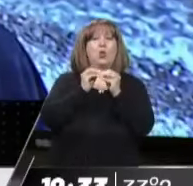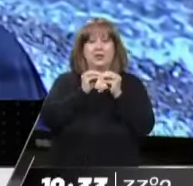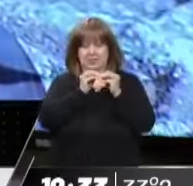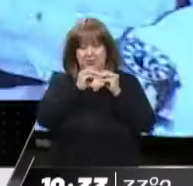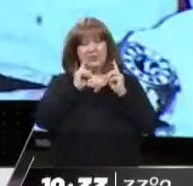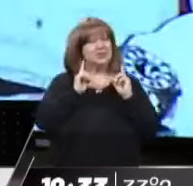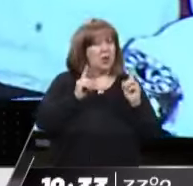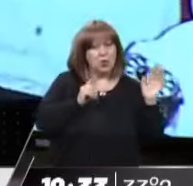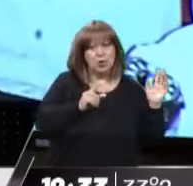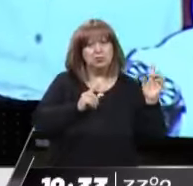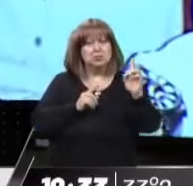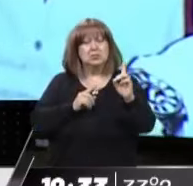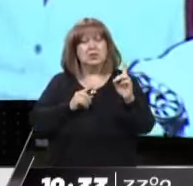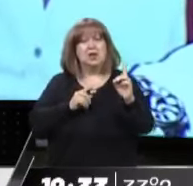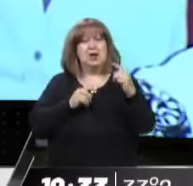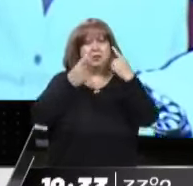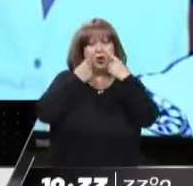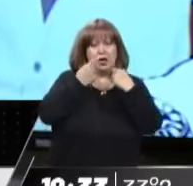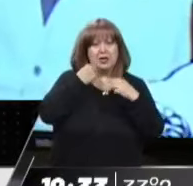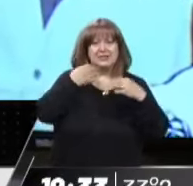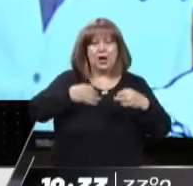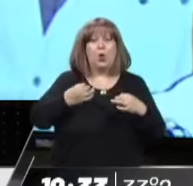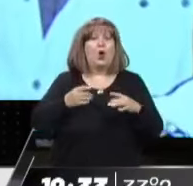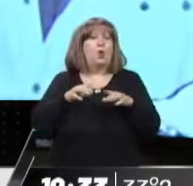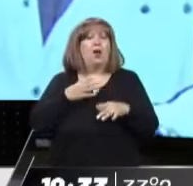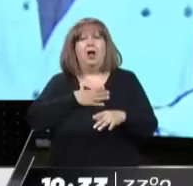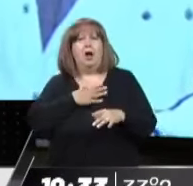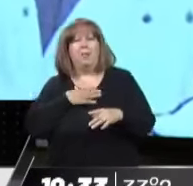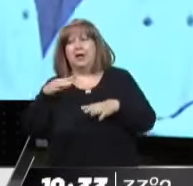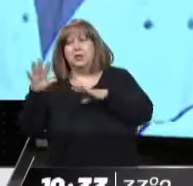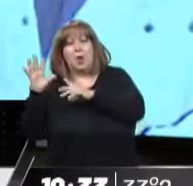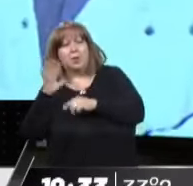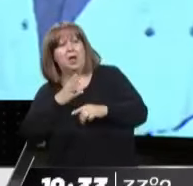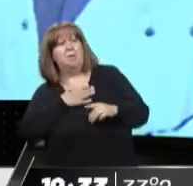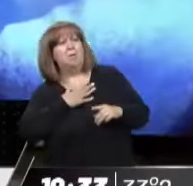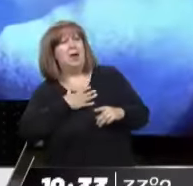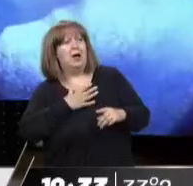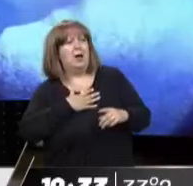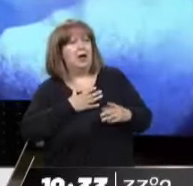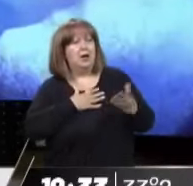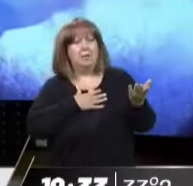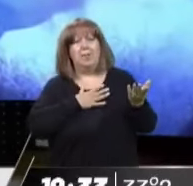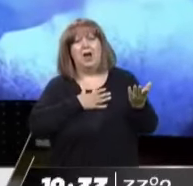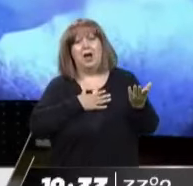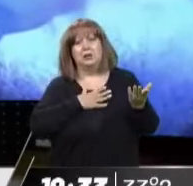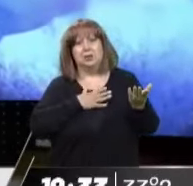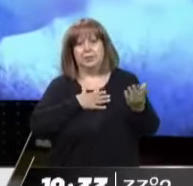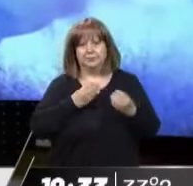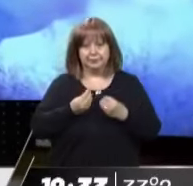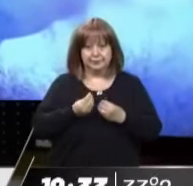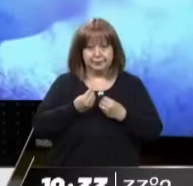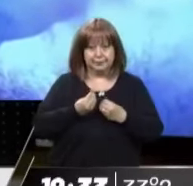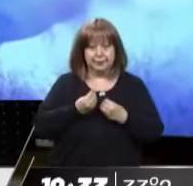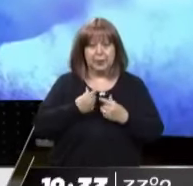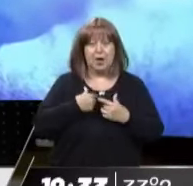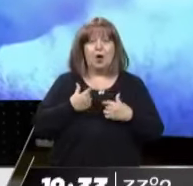de, para dar lástima, que es lo que quiso hacer conmigo. Me mandó a pedir perdón con el abogado y cuando yo entré, él